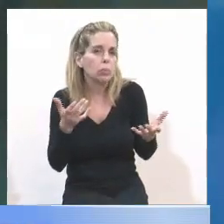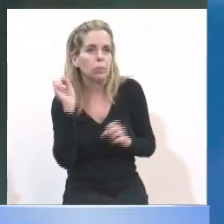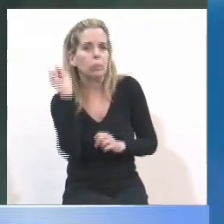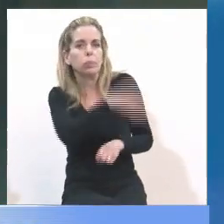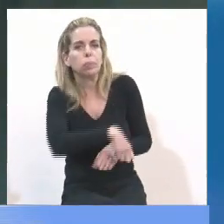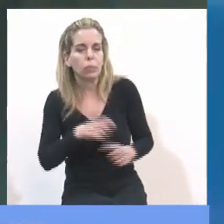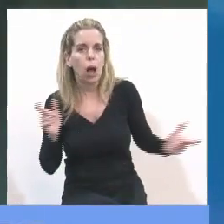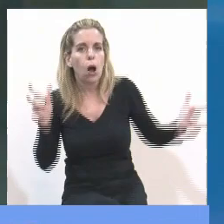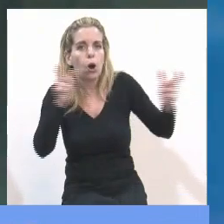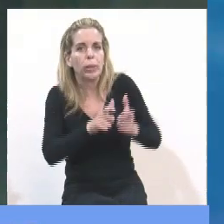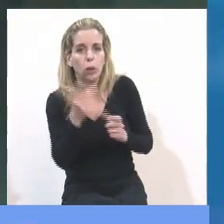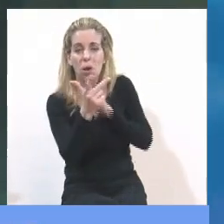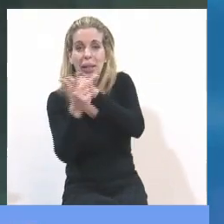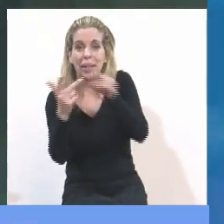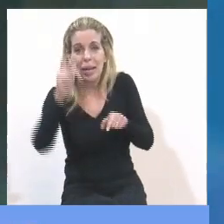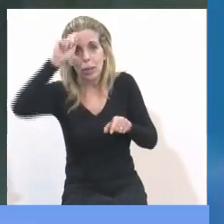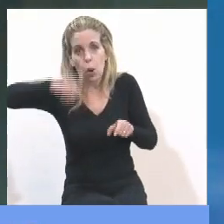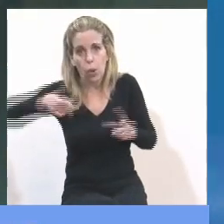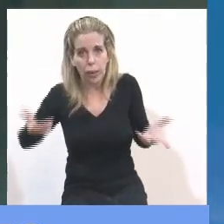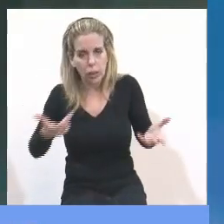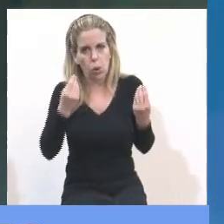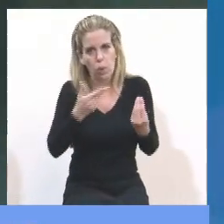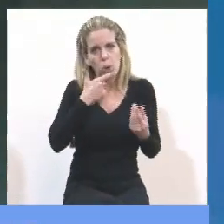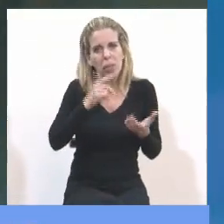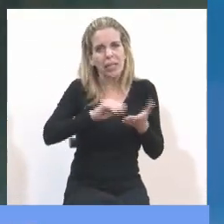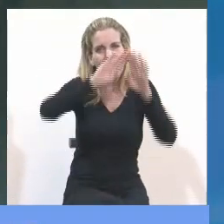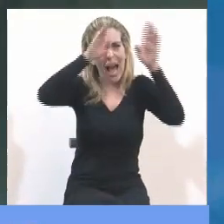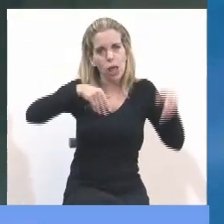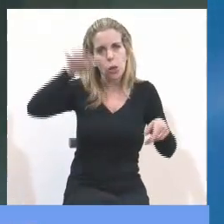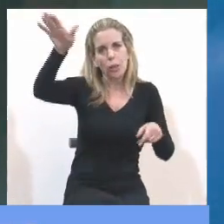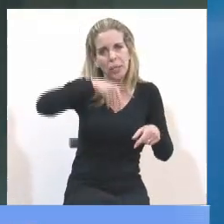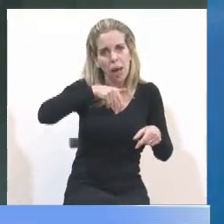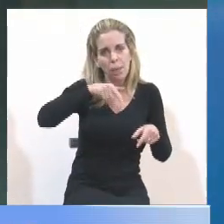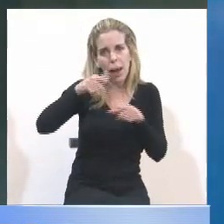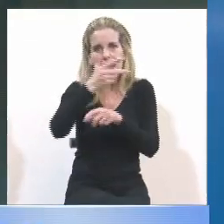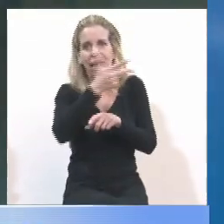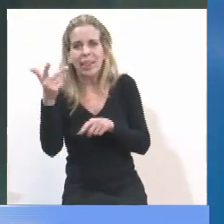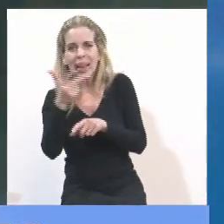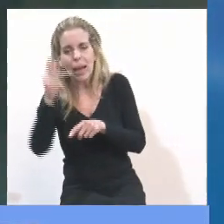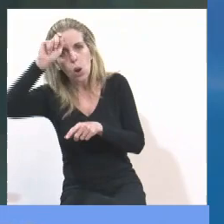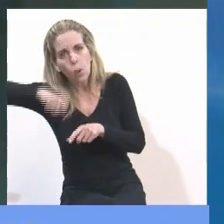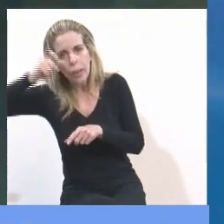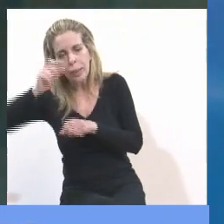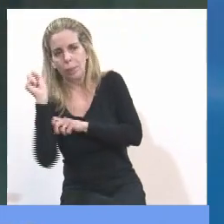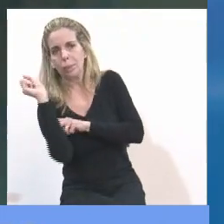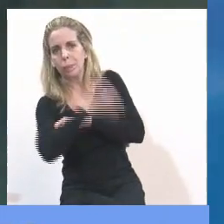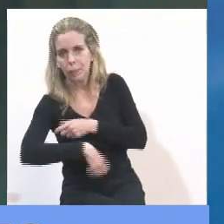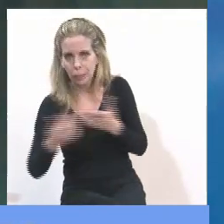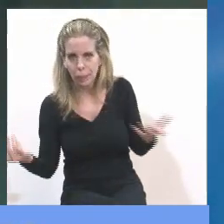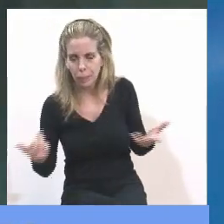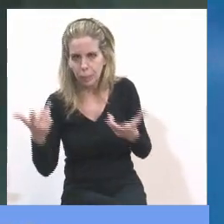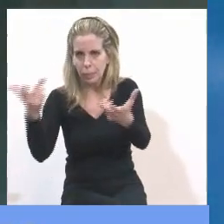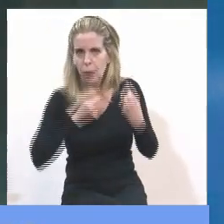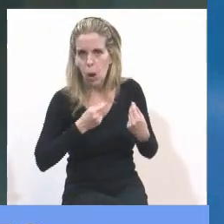una convocatoria del Senado de la Nación, se negaron a someterse a la audiencia